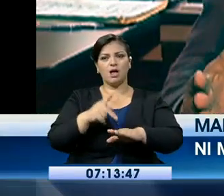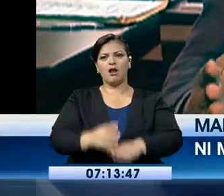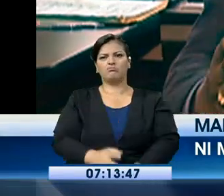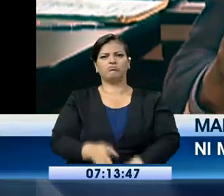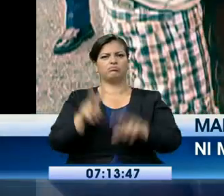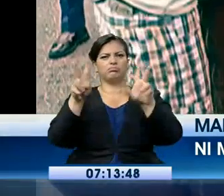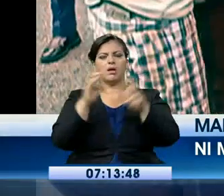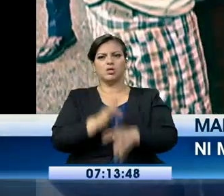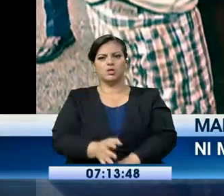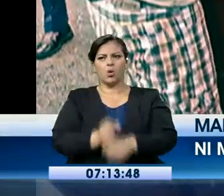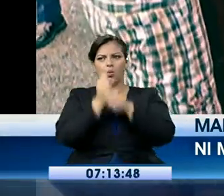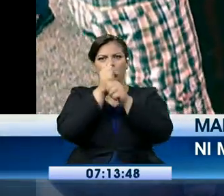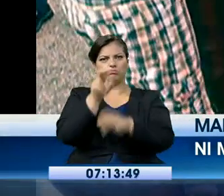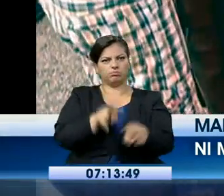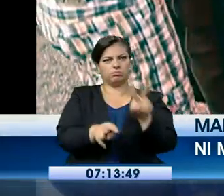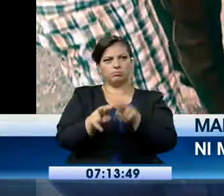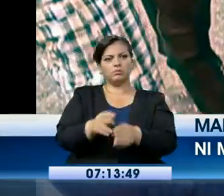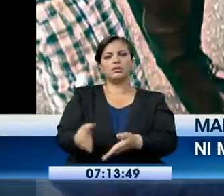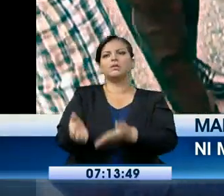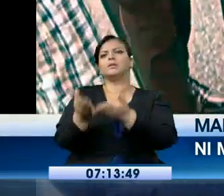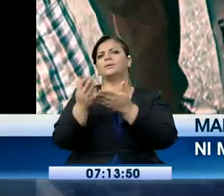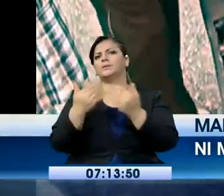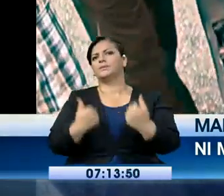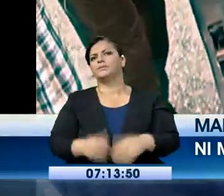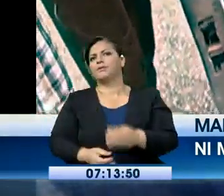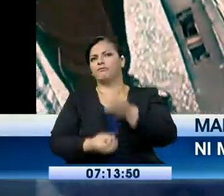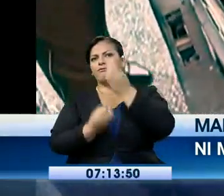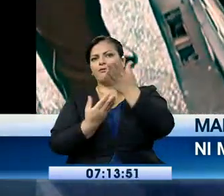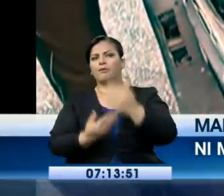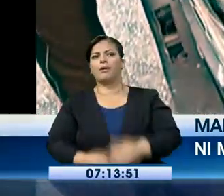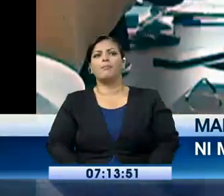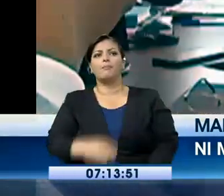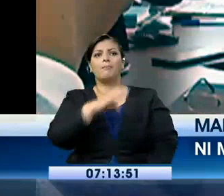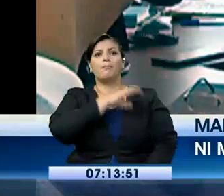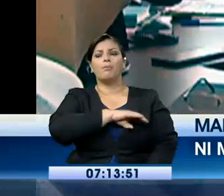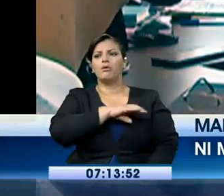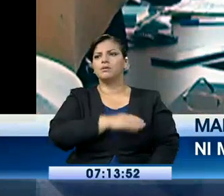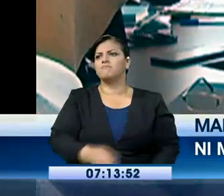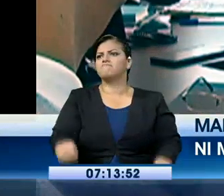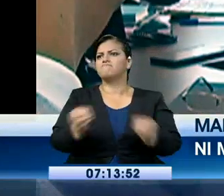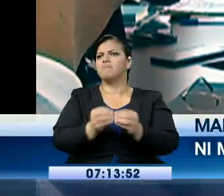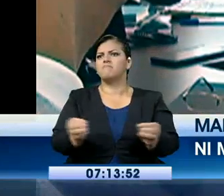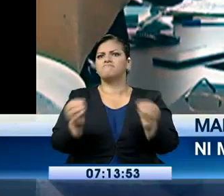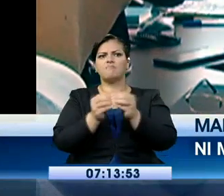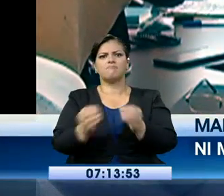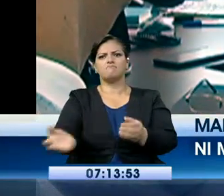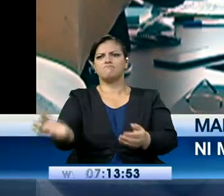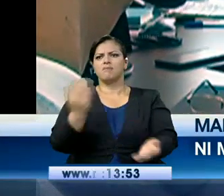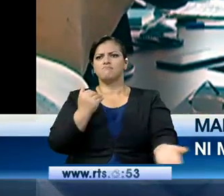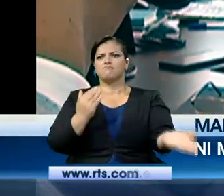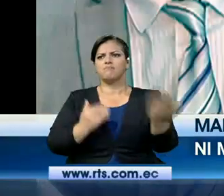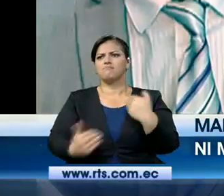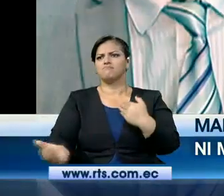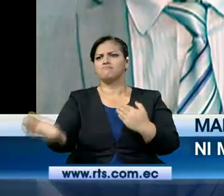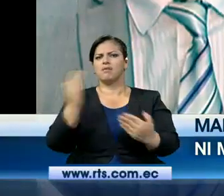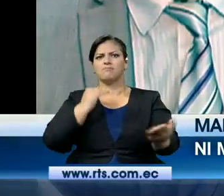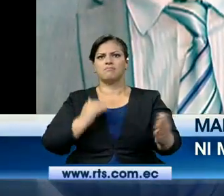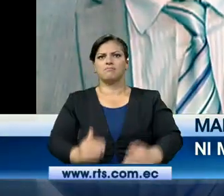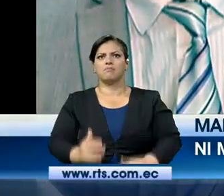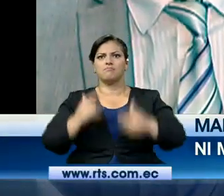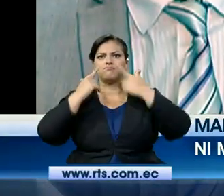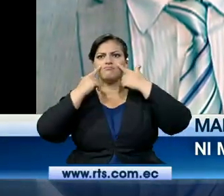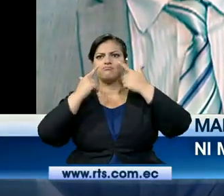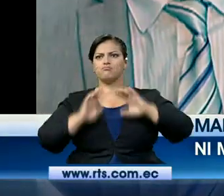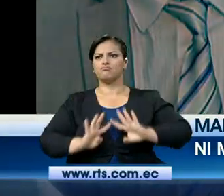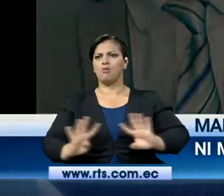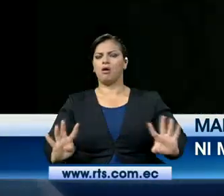potencialización de la infraestructura y el incremento de uniformados, no es un disparate colegir que la calentura no está